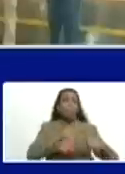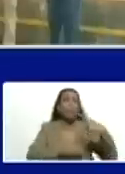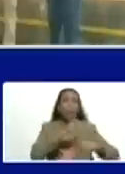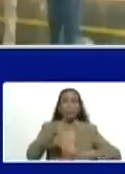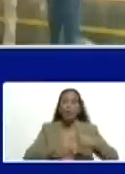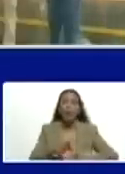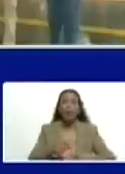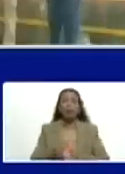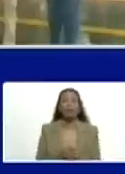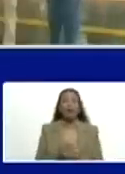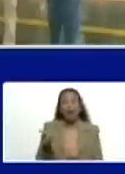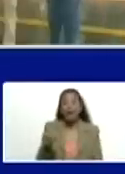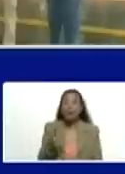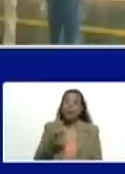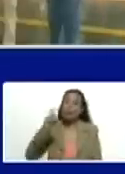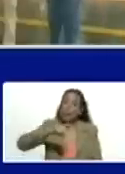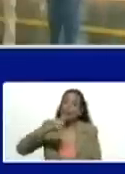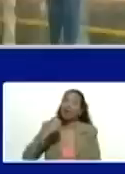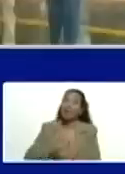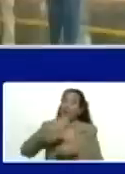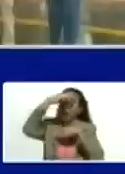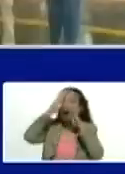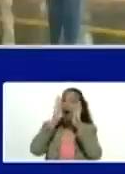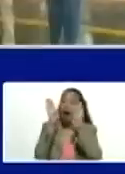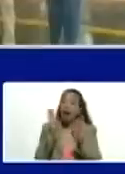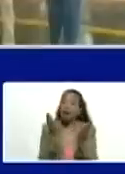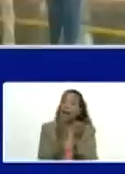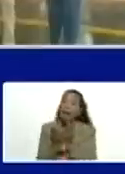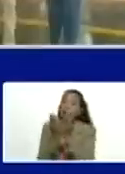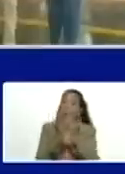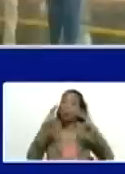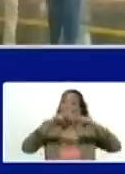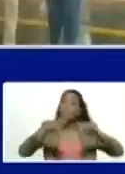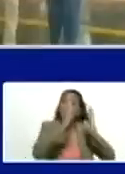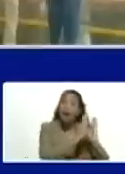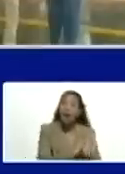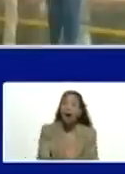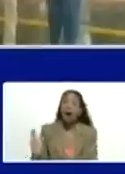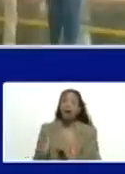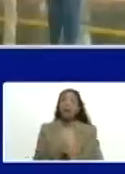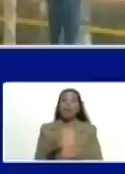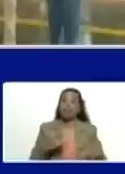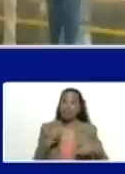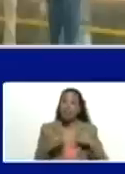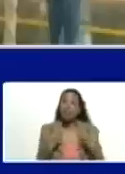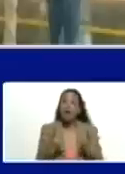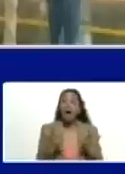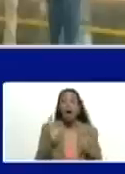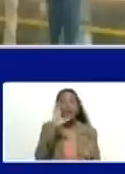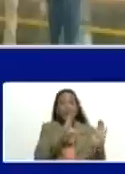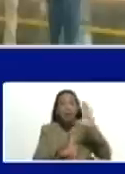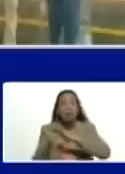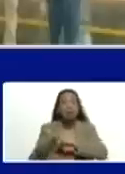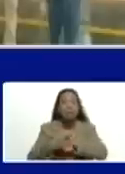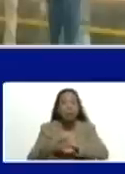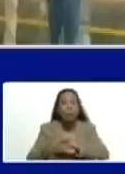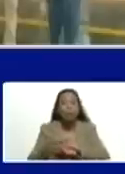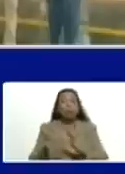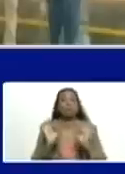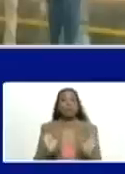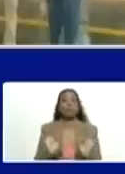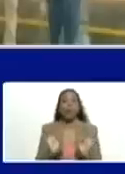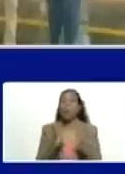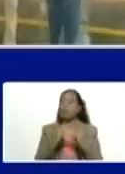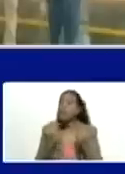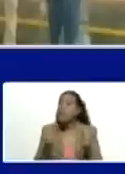Ah, eso amerita trabajo, amerita estudio, planificación, amerita ciencia, amerita